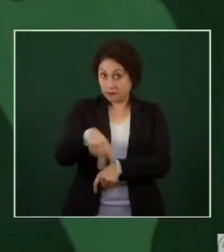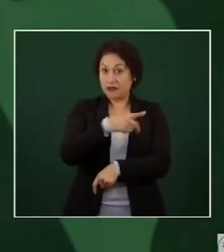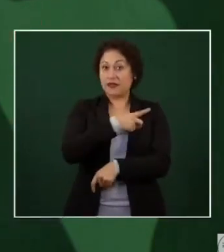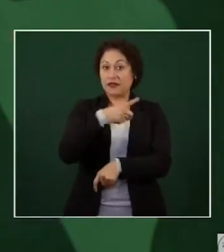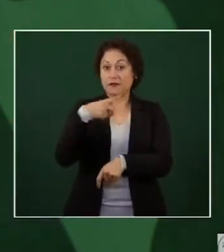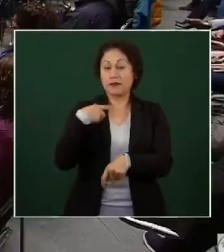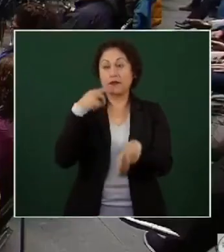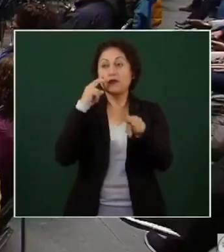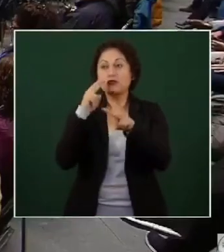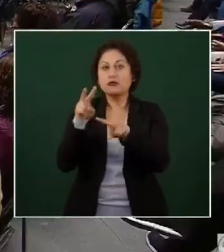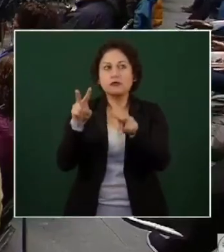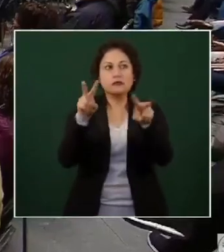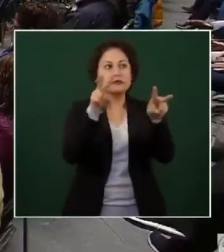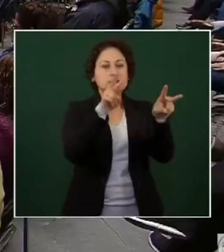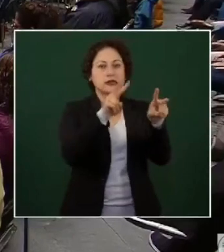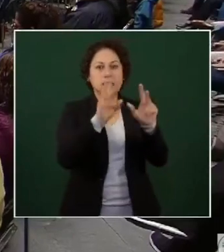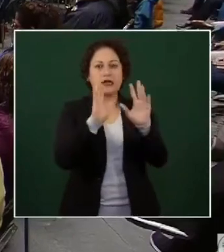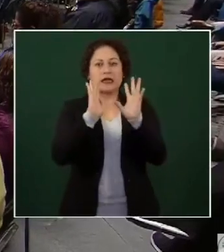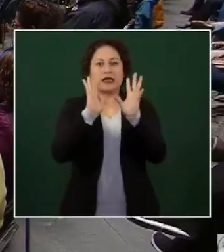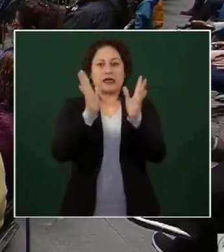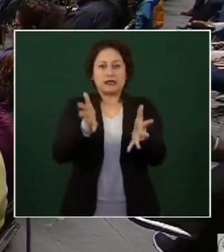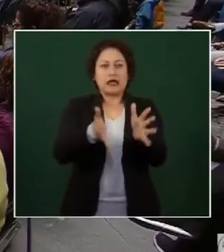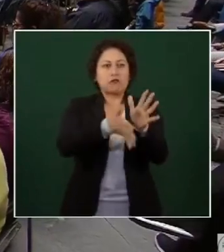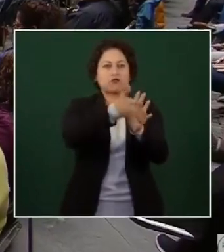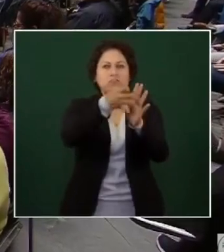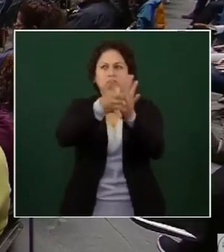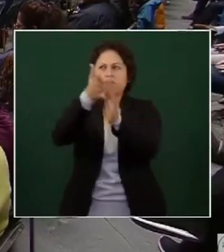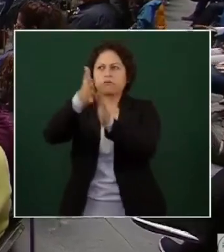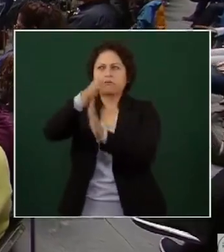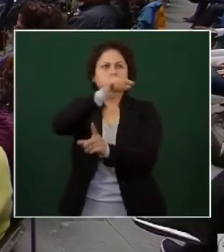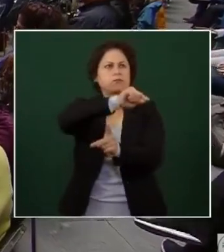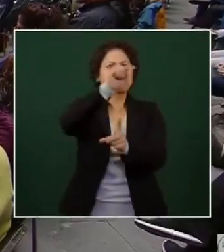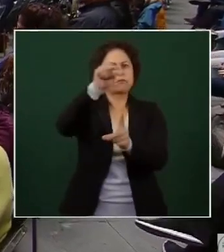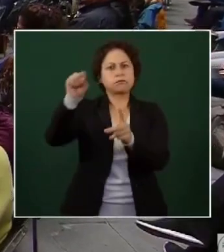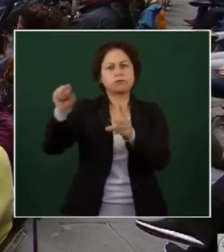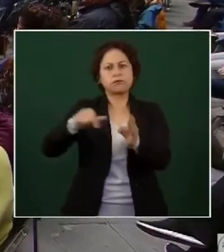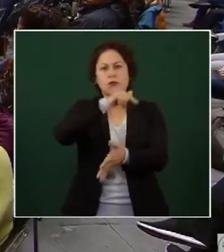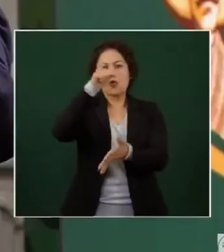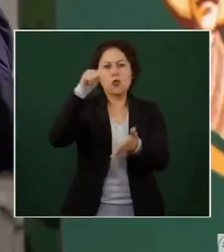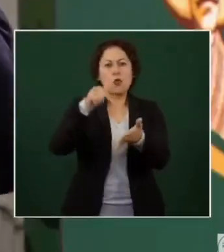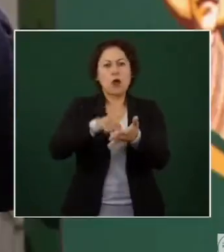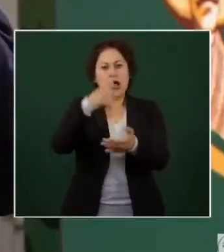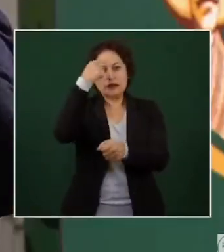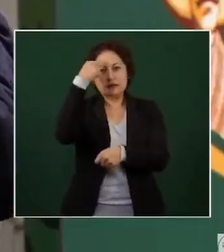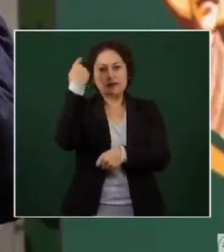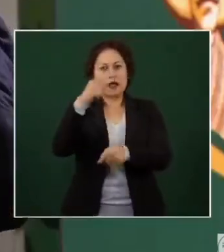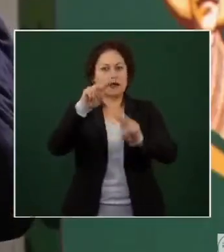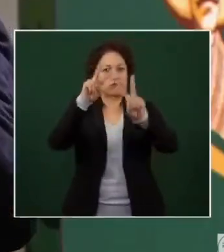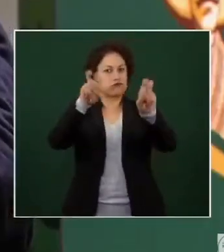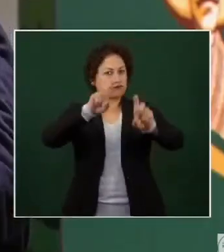campos, unidades deportivas, cientos de unidades deportivas en todo el país.